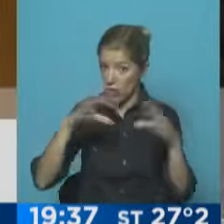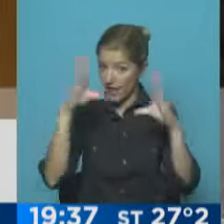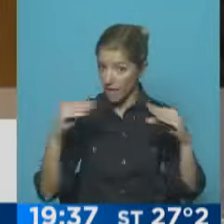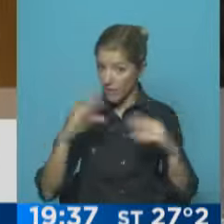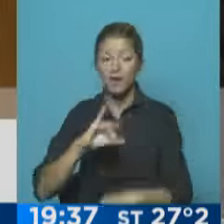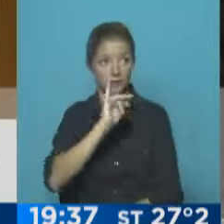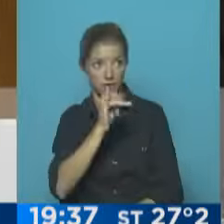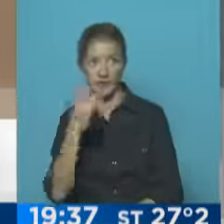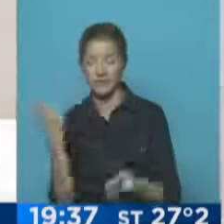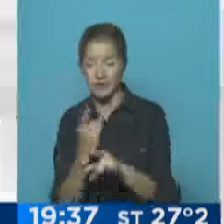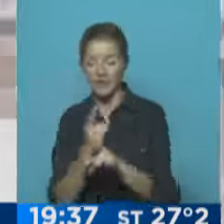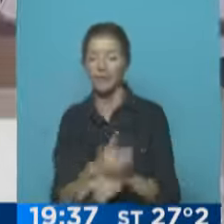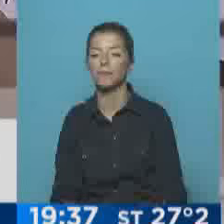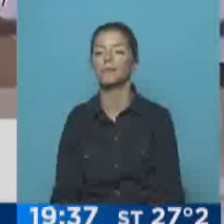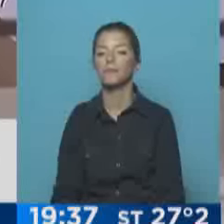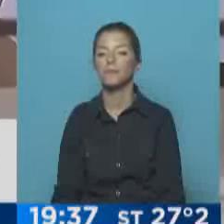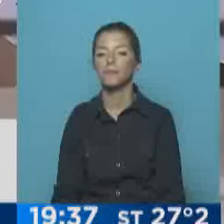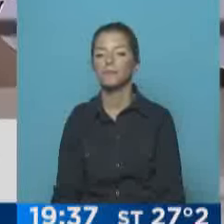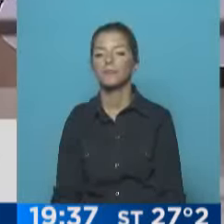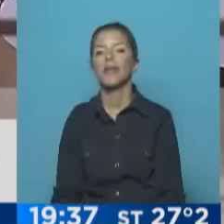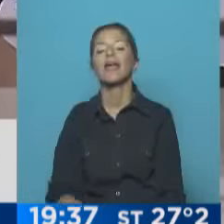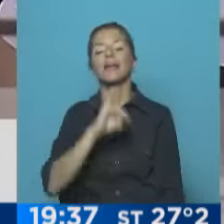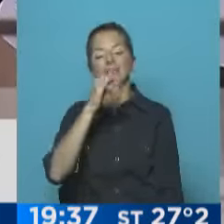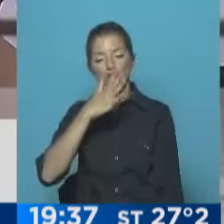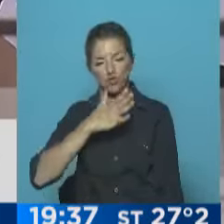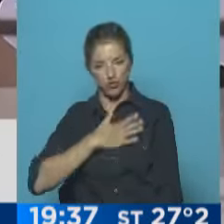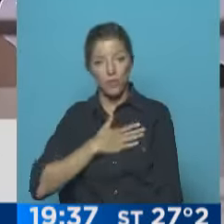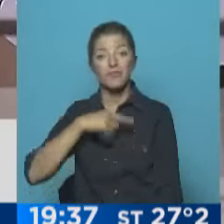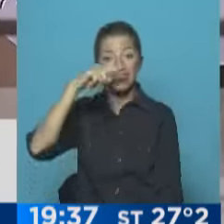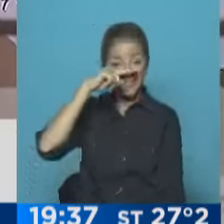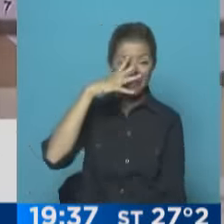Tiene un billete. Cuéntenos. Sí, yo tenía